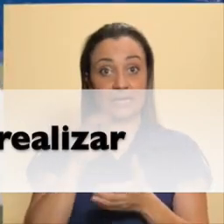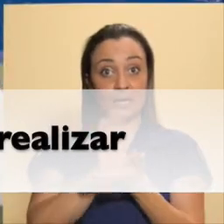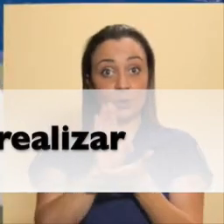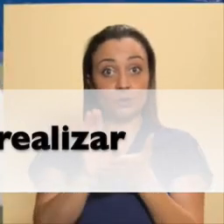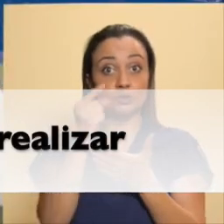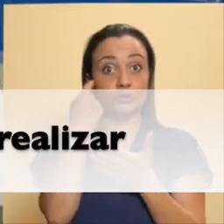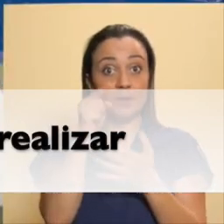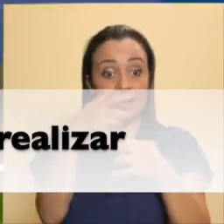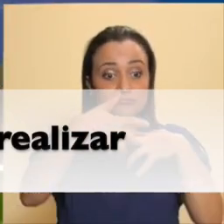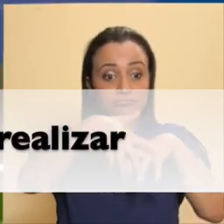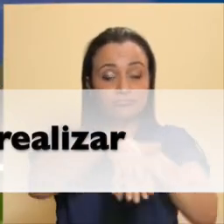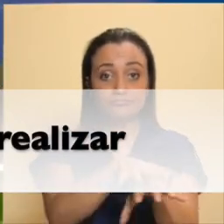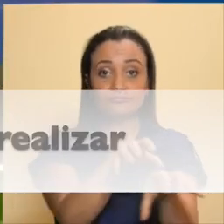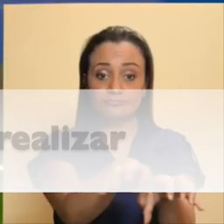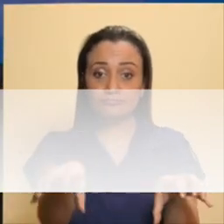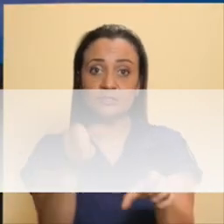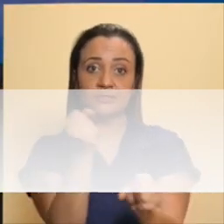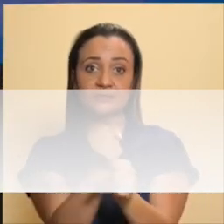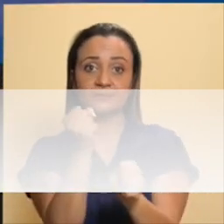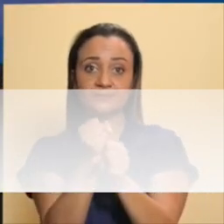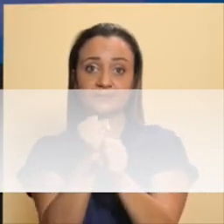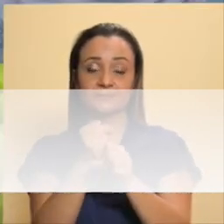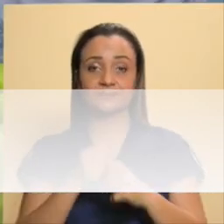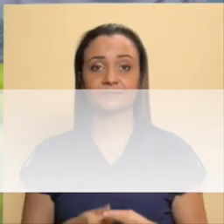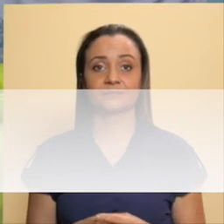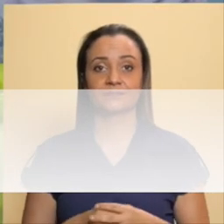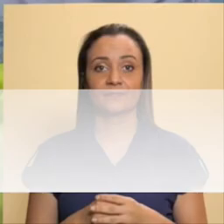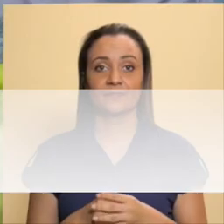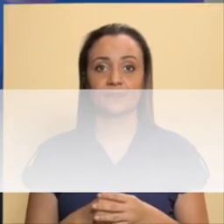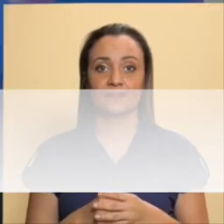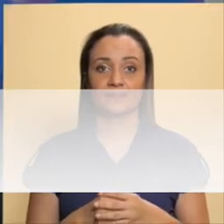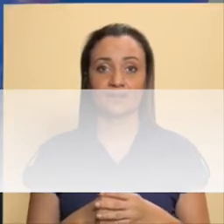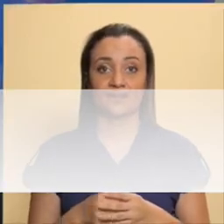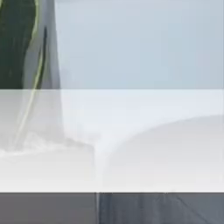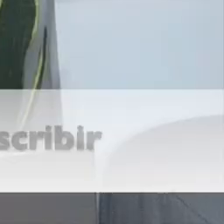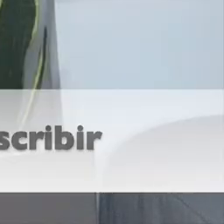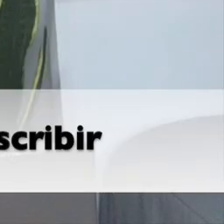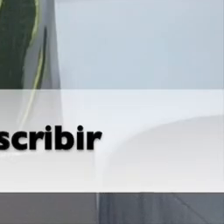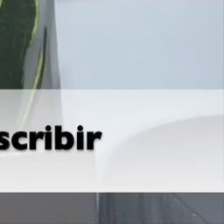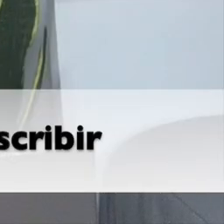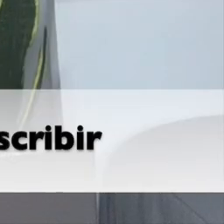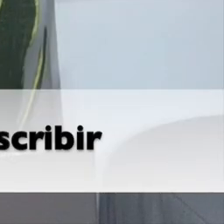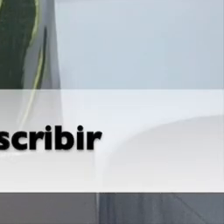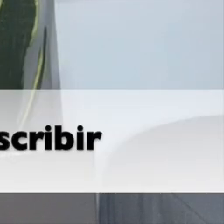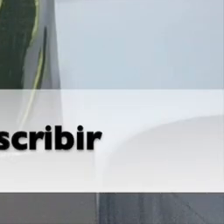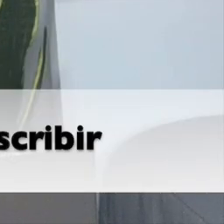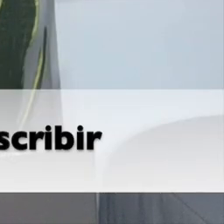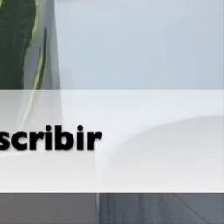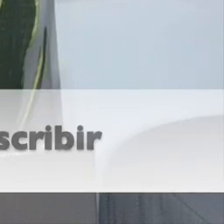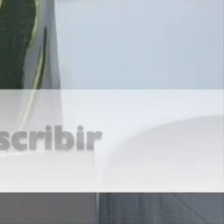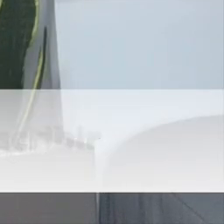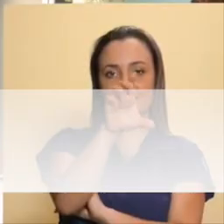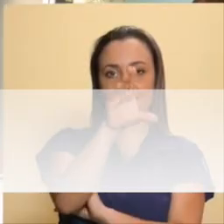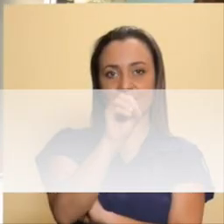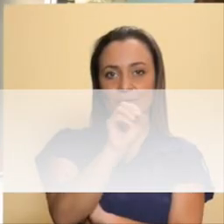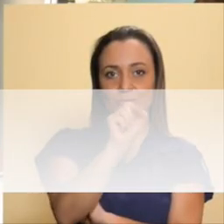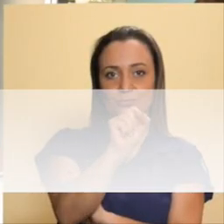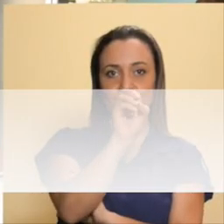adultas mayores y para fomentar realizar proyectos intergeneracionales. Para saber más sobre esta iniciativa, puedes escribir el